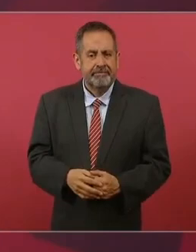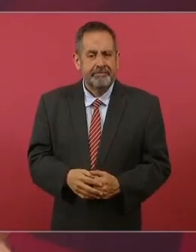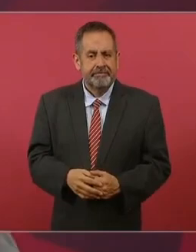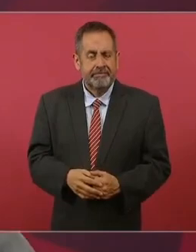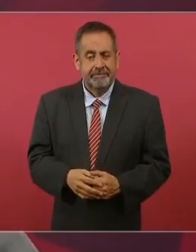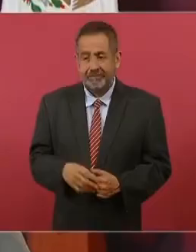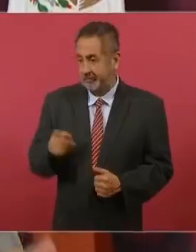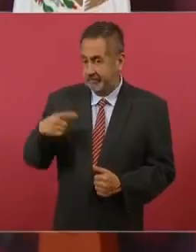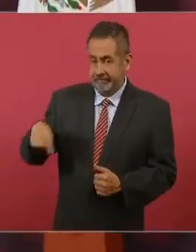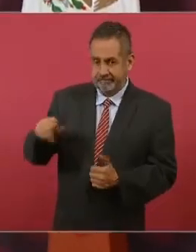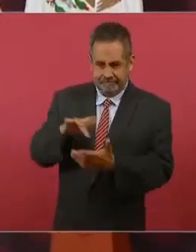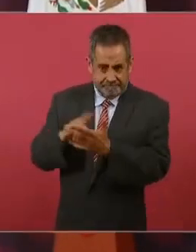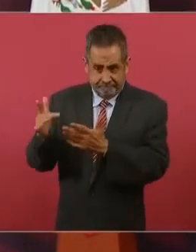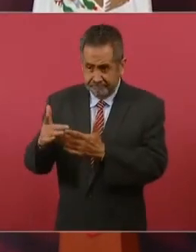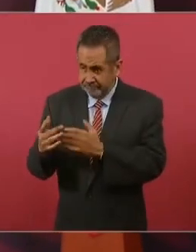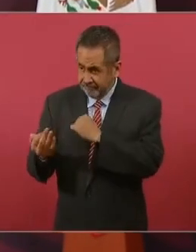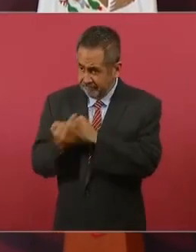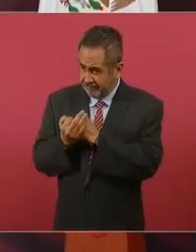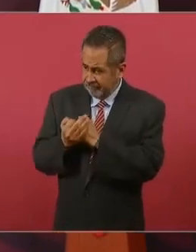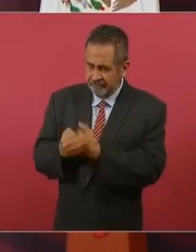Gracias a eso, vamos